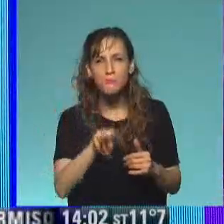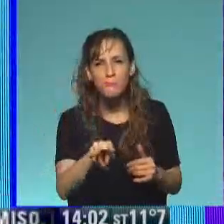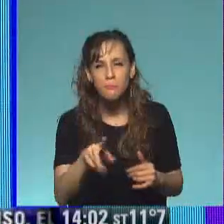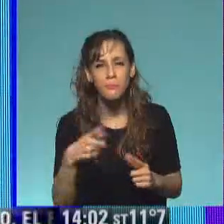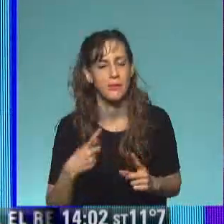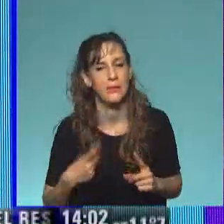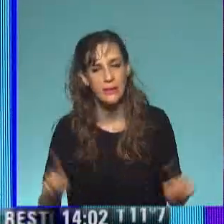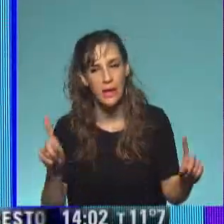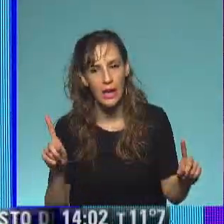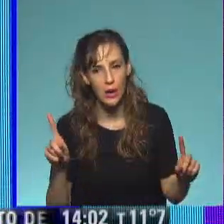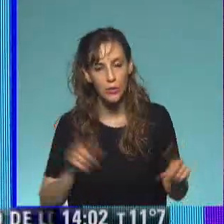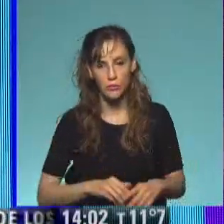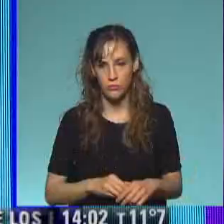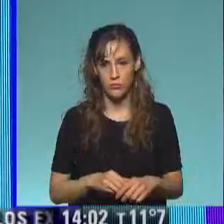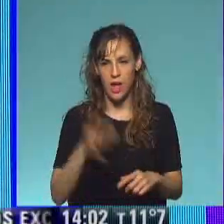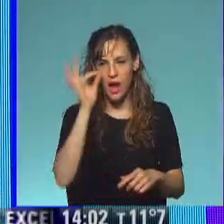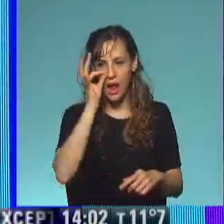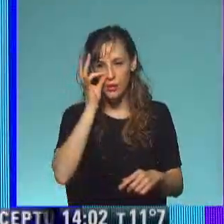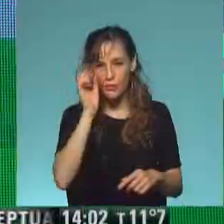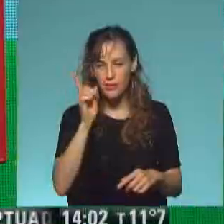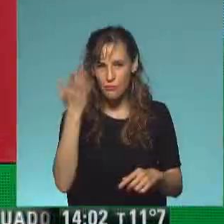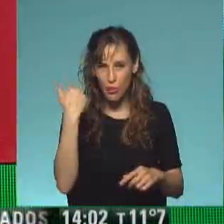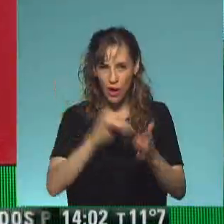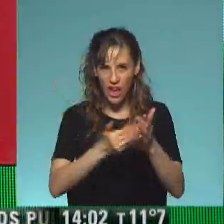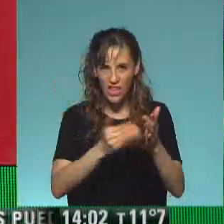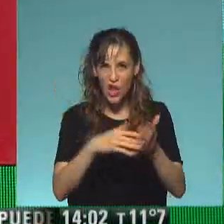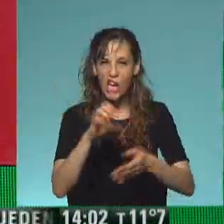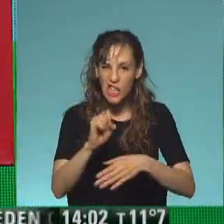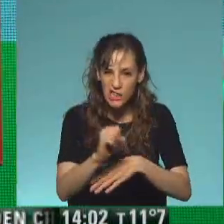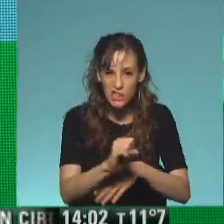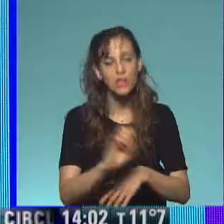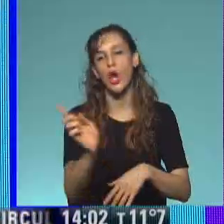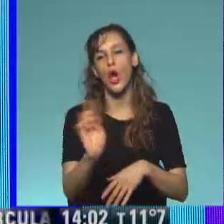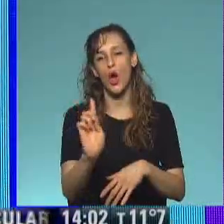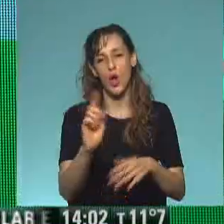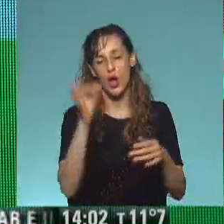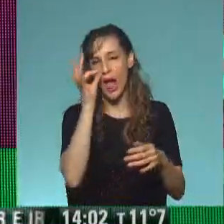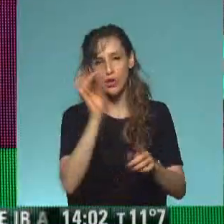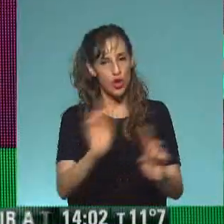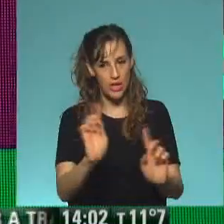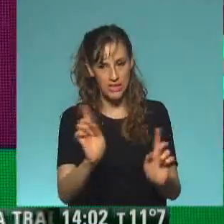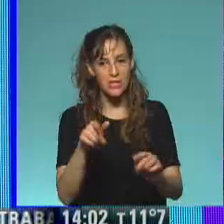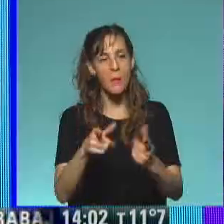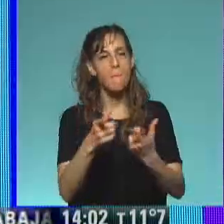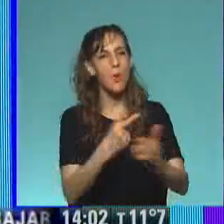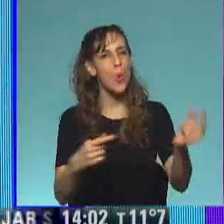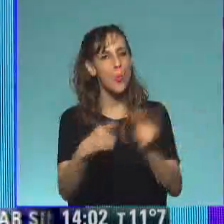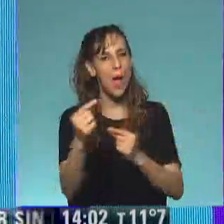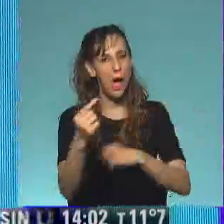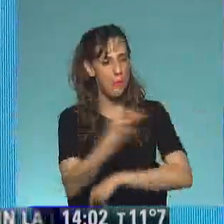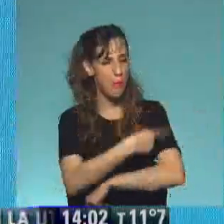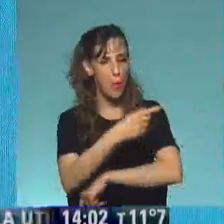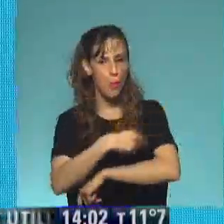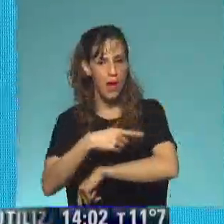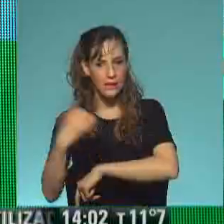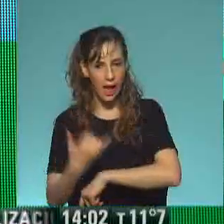extrañísimo. ¿No habrás visto el ratón ese que se comió el queso la vez pasada? No, te juro que no era ratón. No, tenía como unas plumas. ¿Plumas? Ah, bueno,